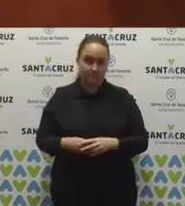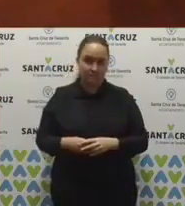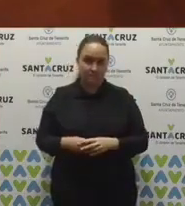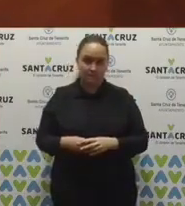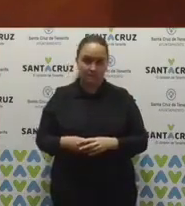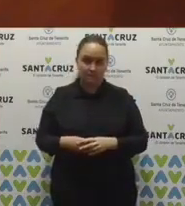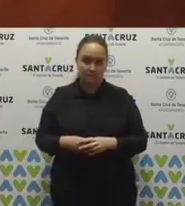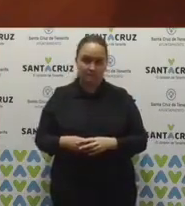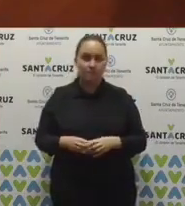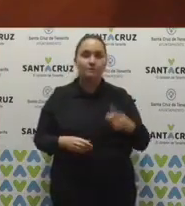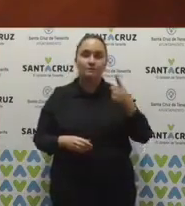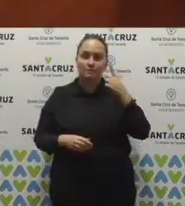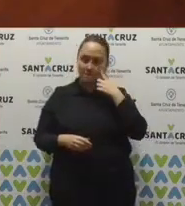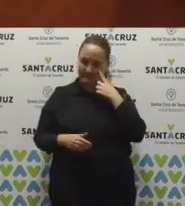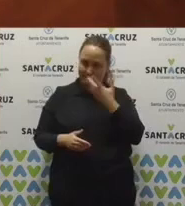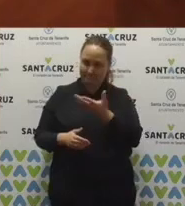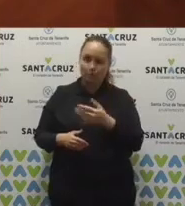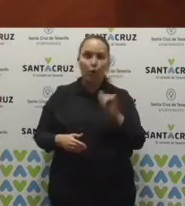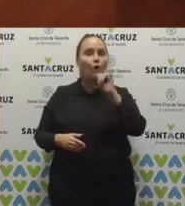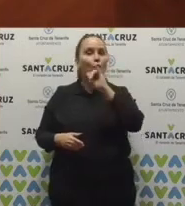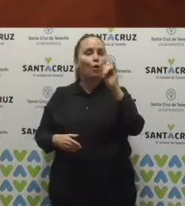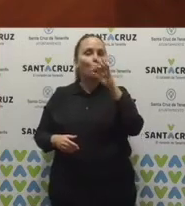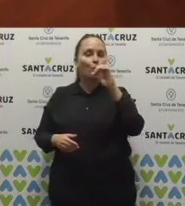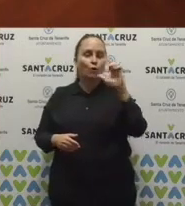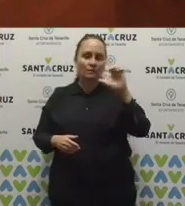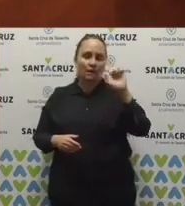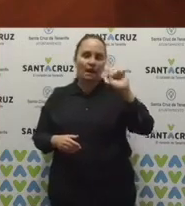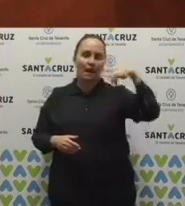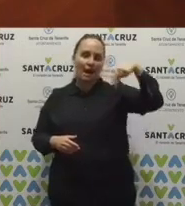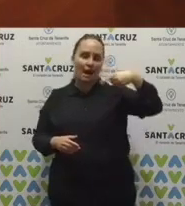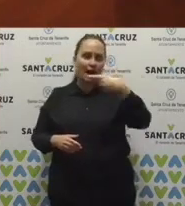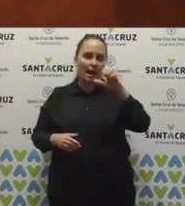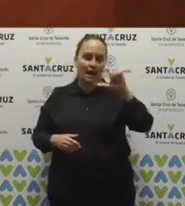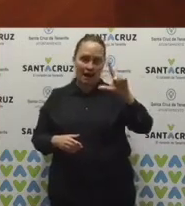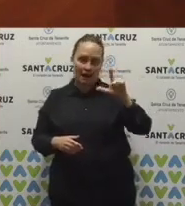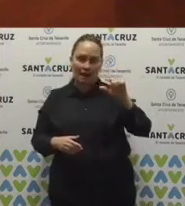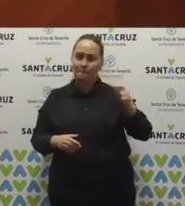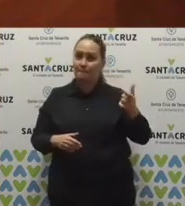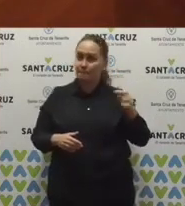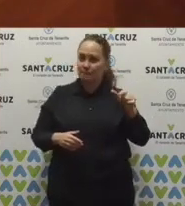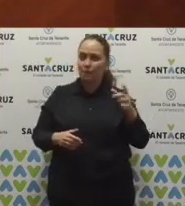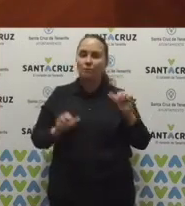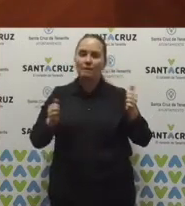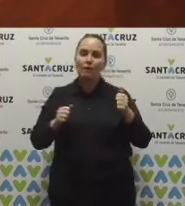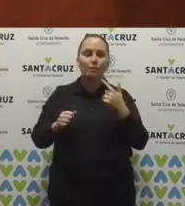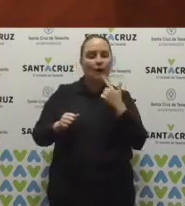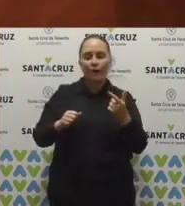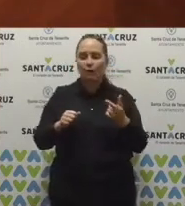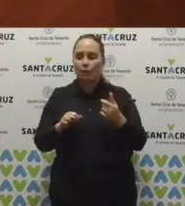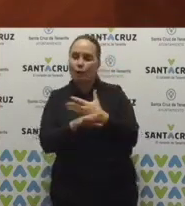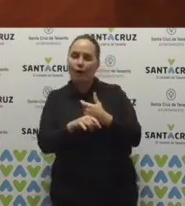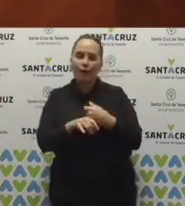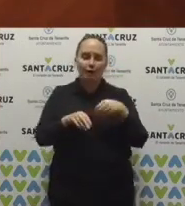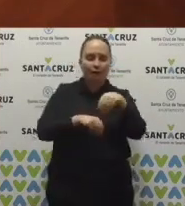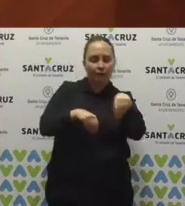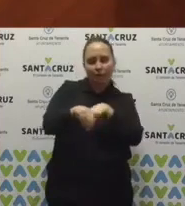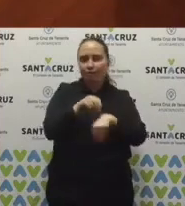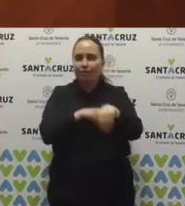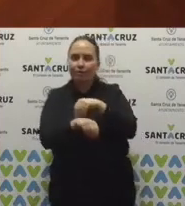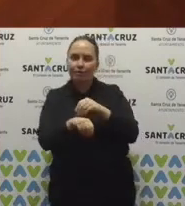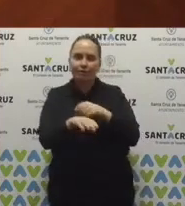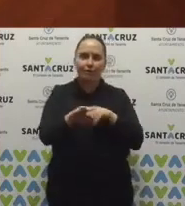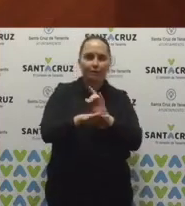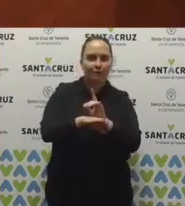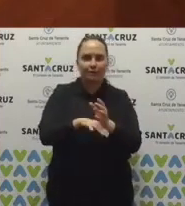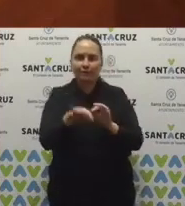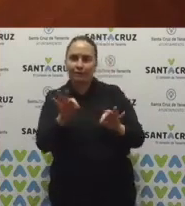josé ángel martín esto no es el juego del thriller si uno comienza la partida y en medio cambia las bolitas de sitio esto no es así yo